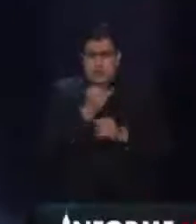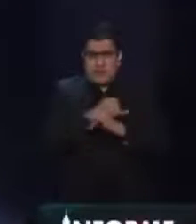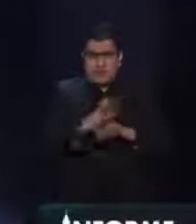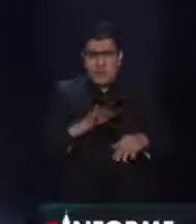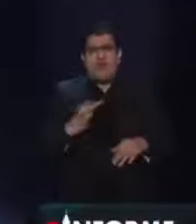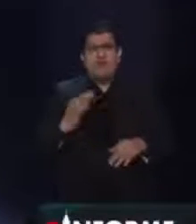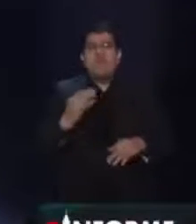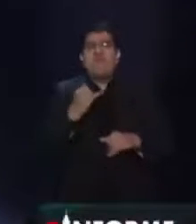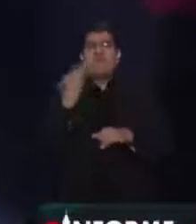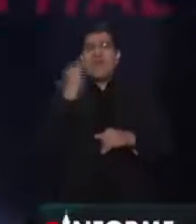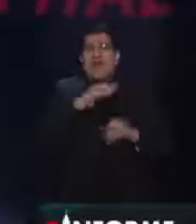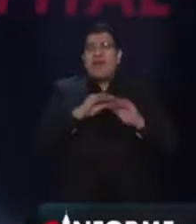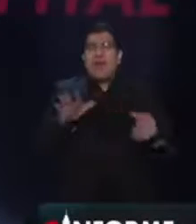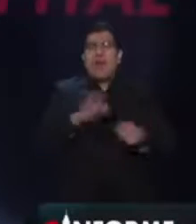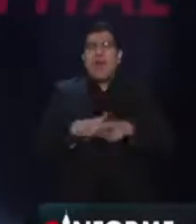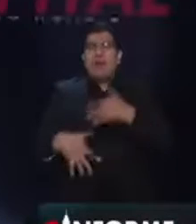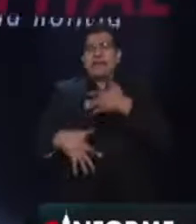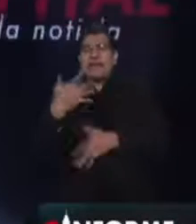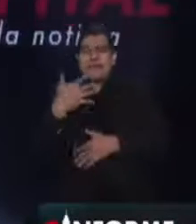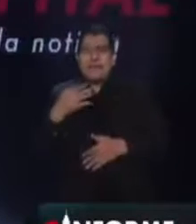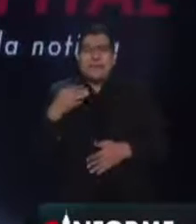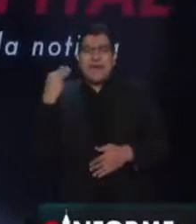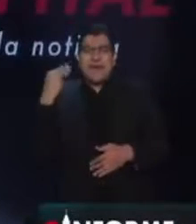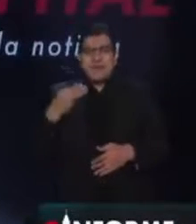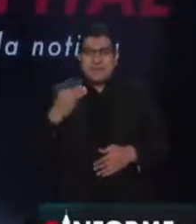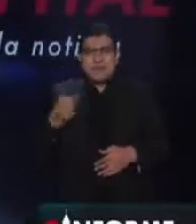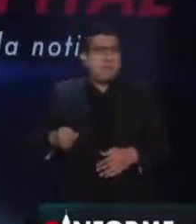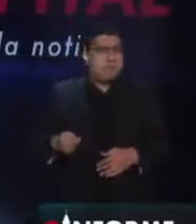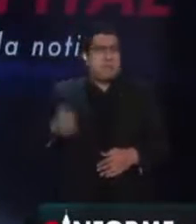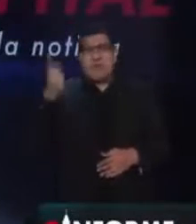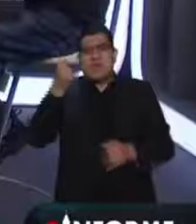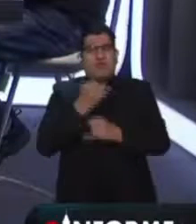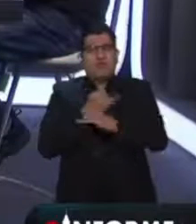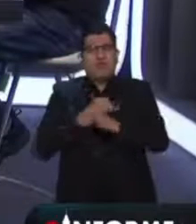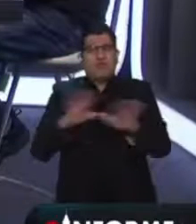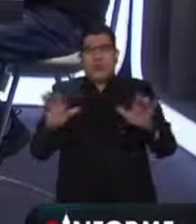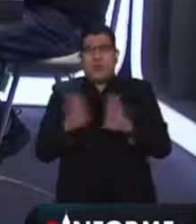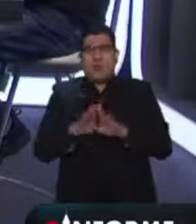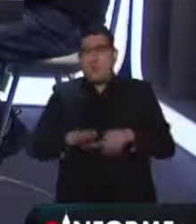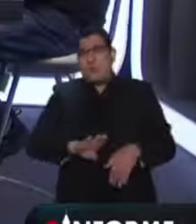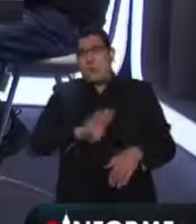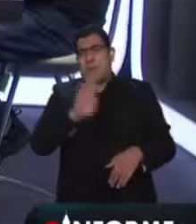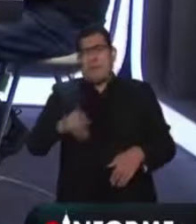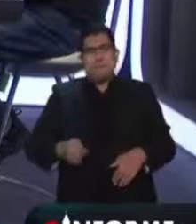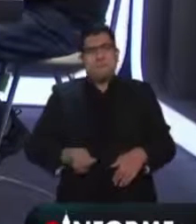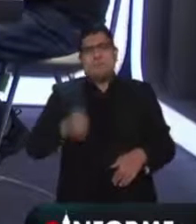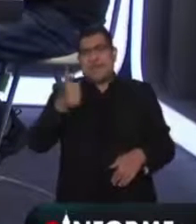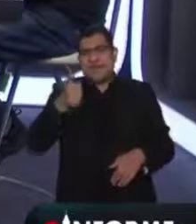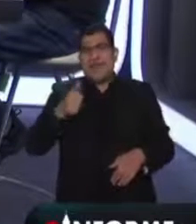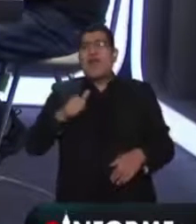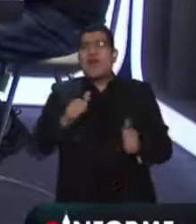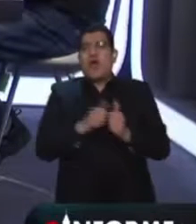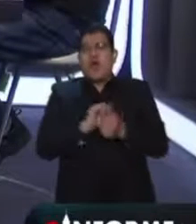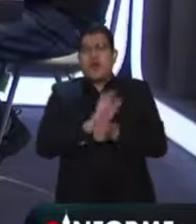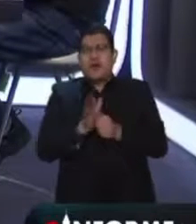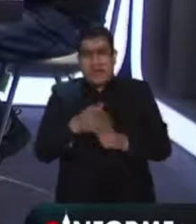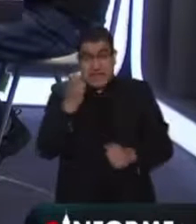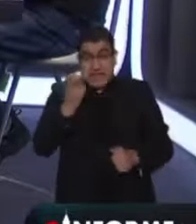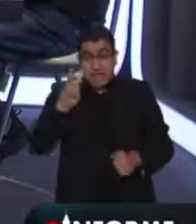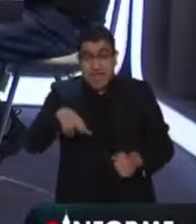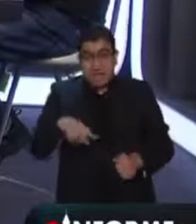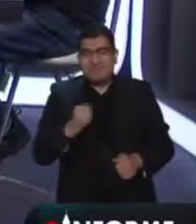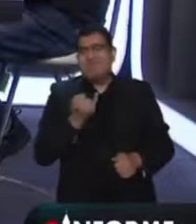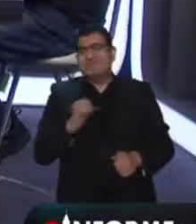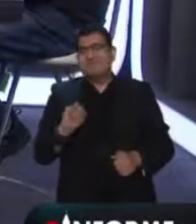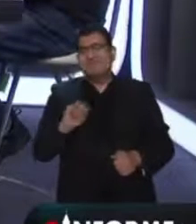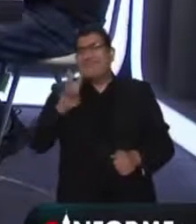importante falsa es la del 15 de marzo, ¿no? El primer pues fallecido por COVID-19, que fue en realidad falso.